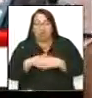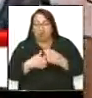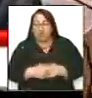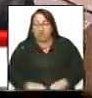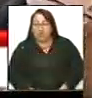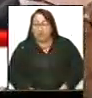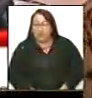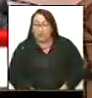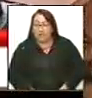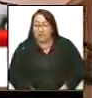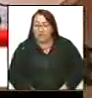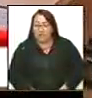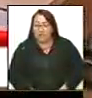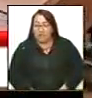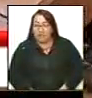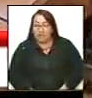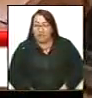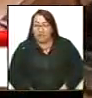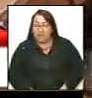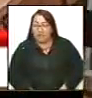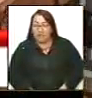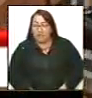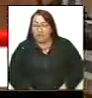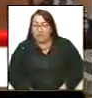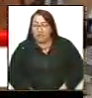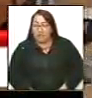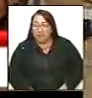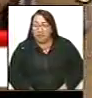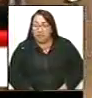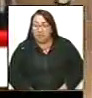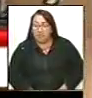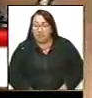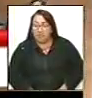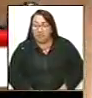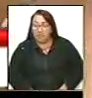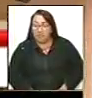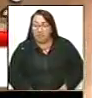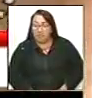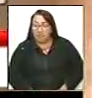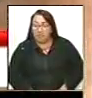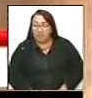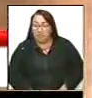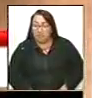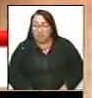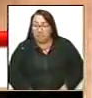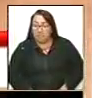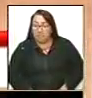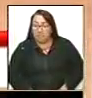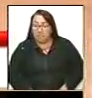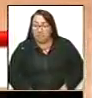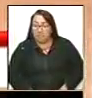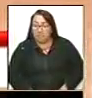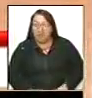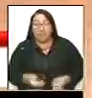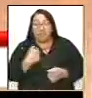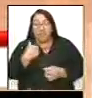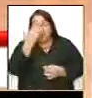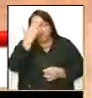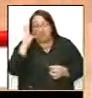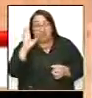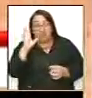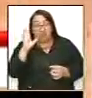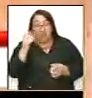muchas gracias por favor bueno yo recién me entero por pero está la noticia bastante mala y